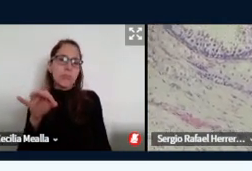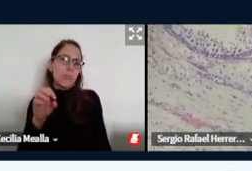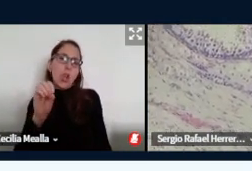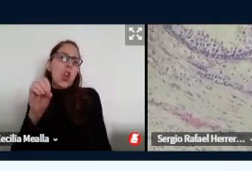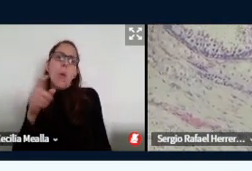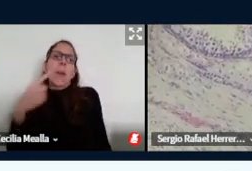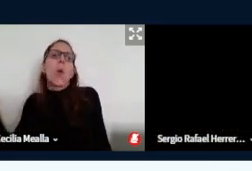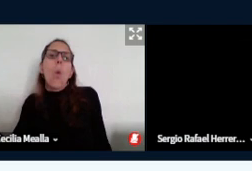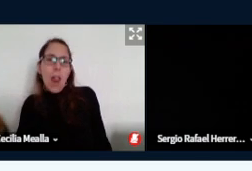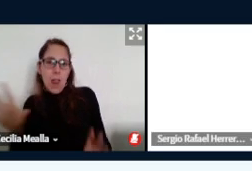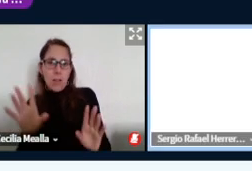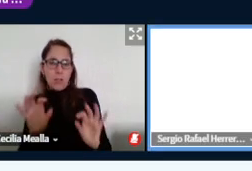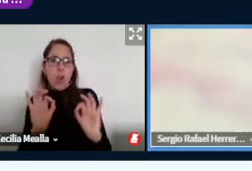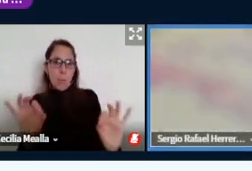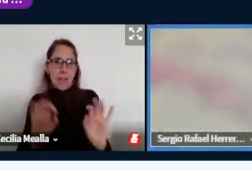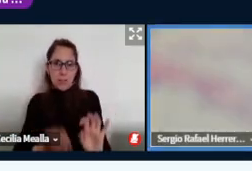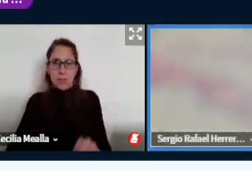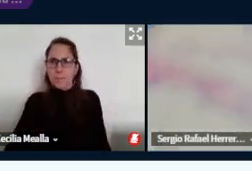ético.